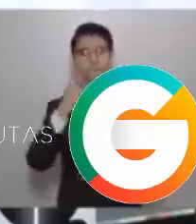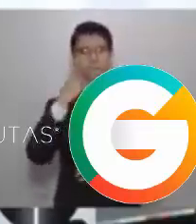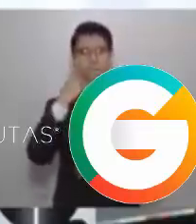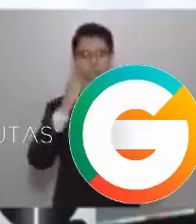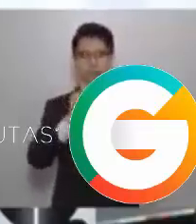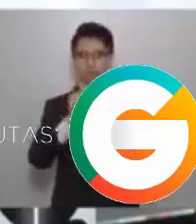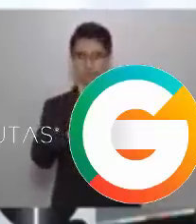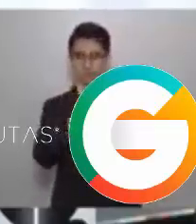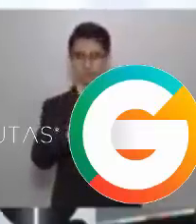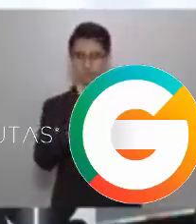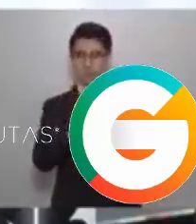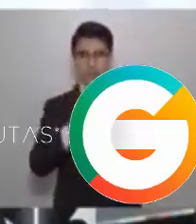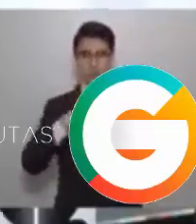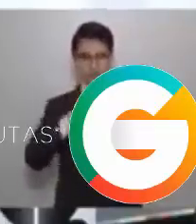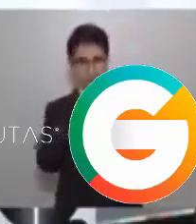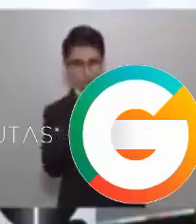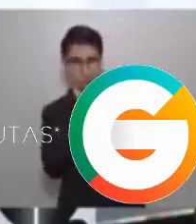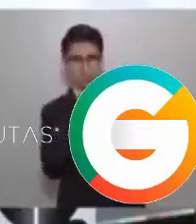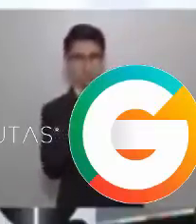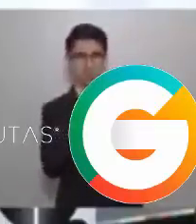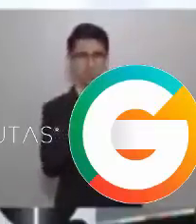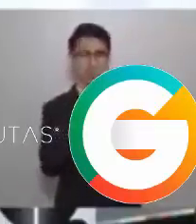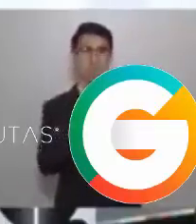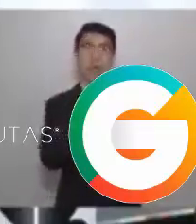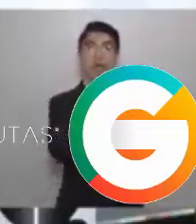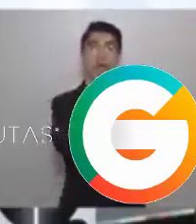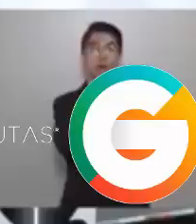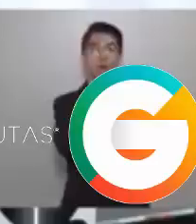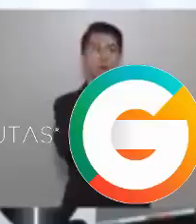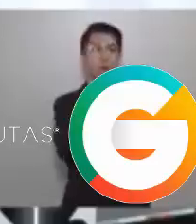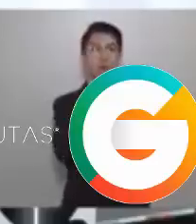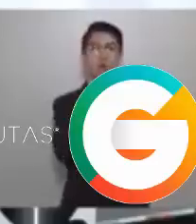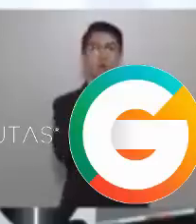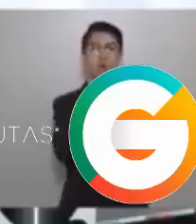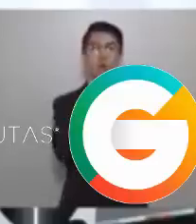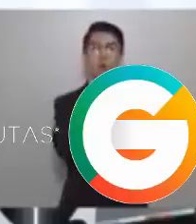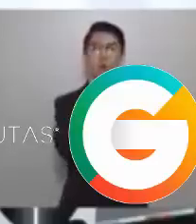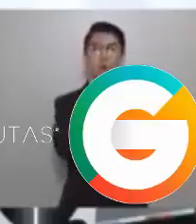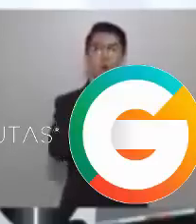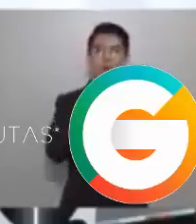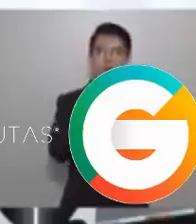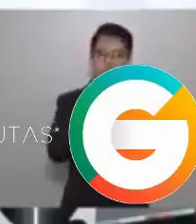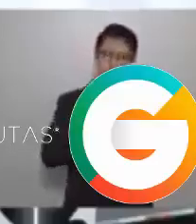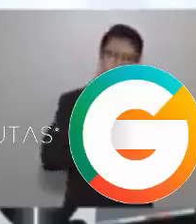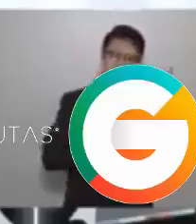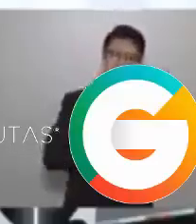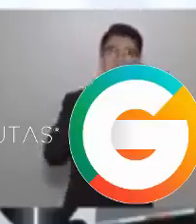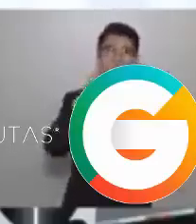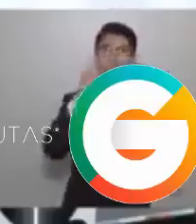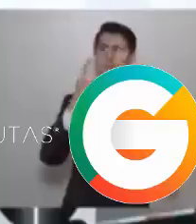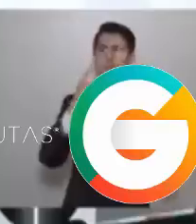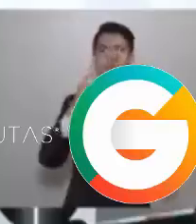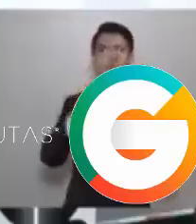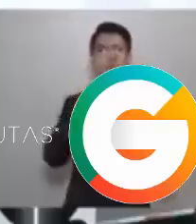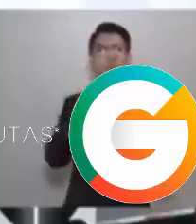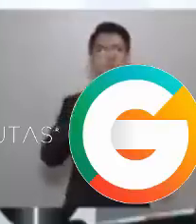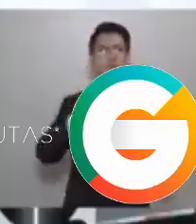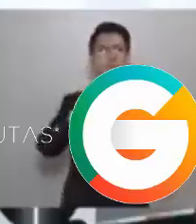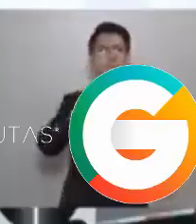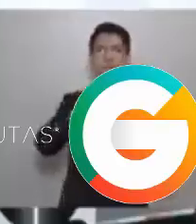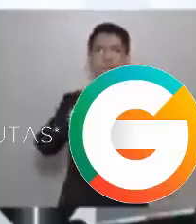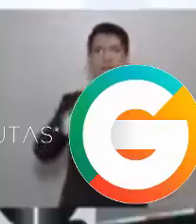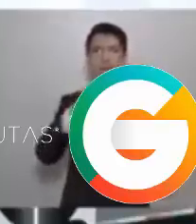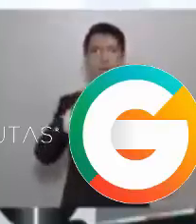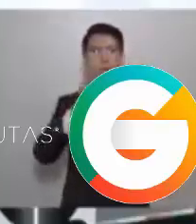agresor de un primer momento lo es el vehículo blanco que ya pudieron haber observado en los videos y como pueden ustedes apreciar en